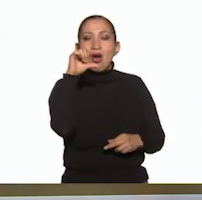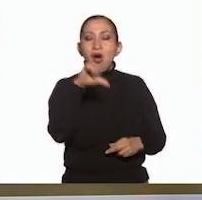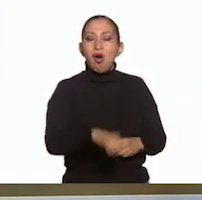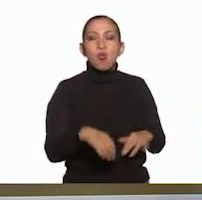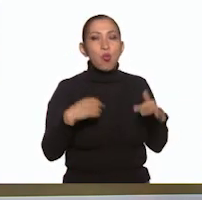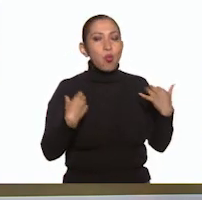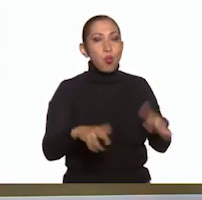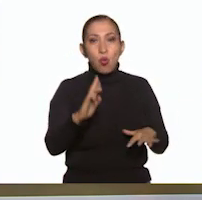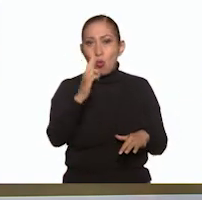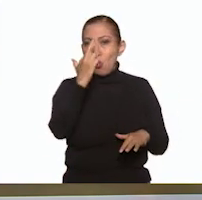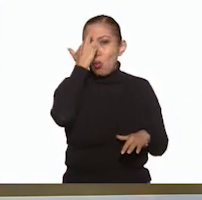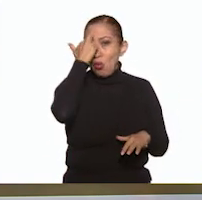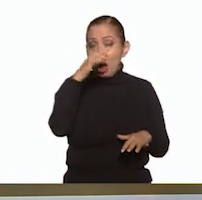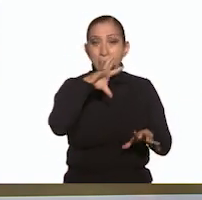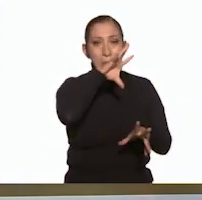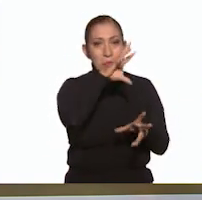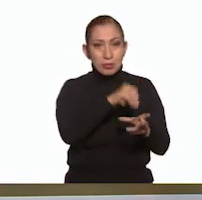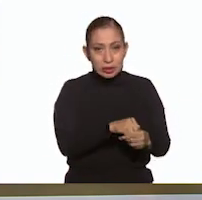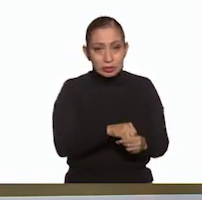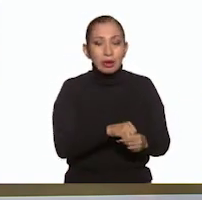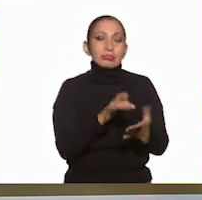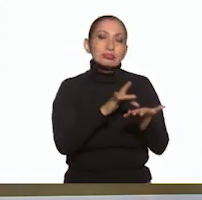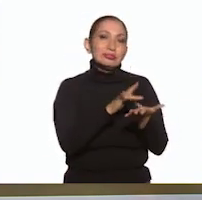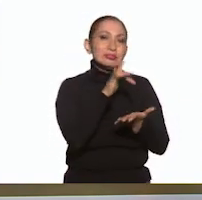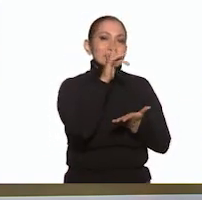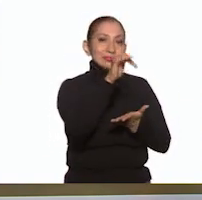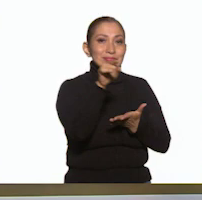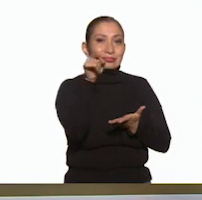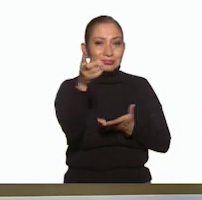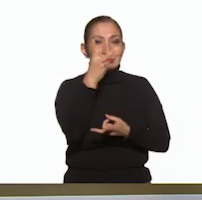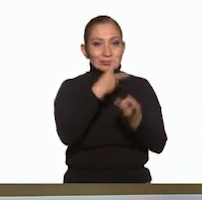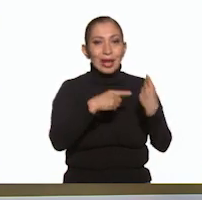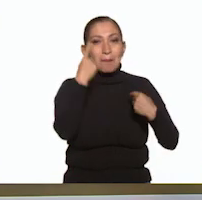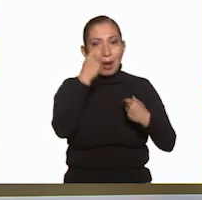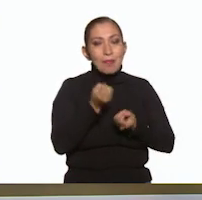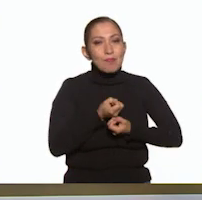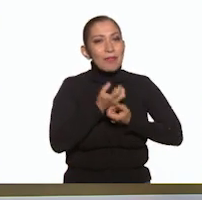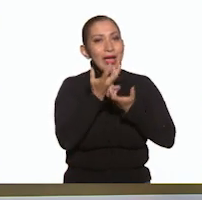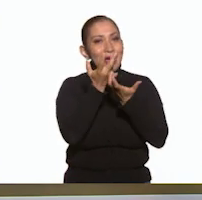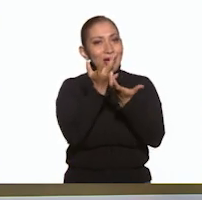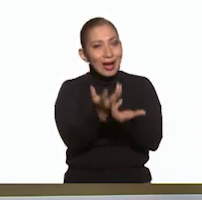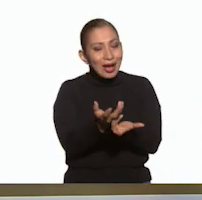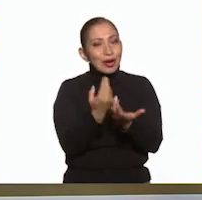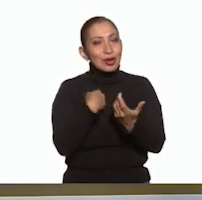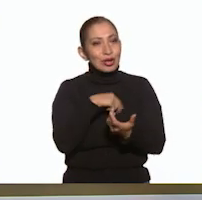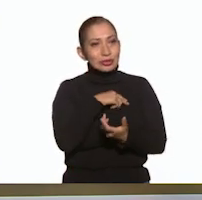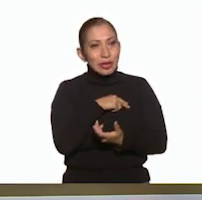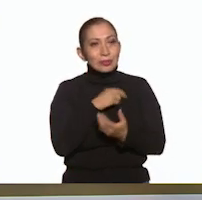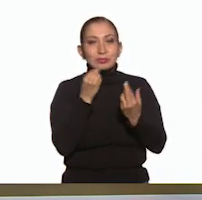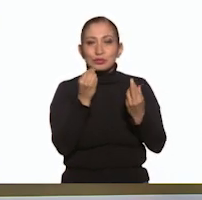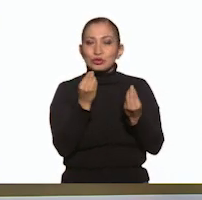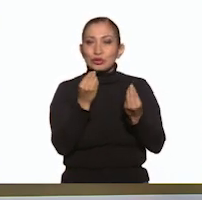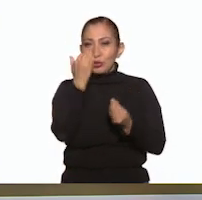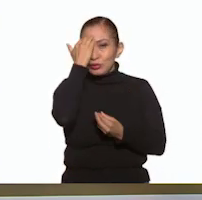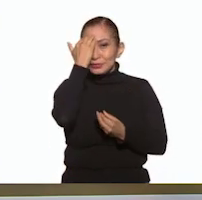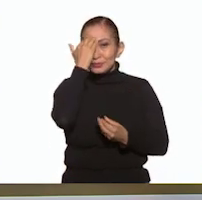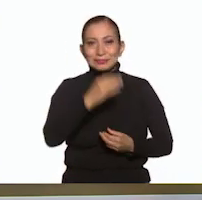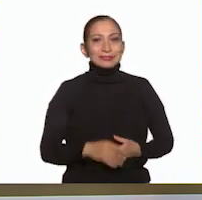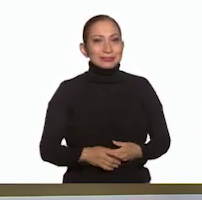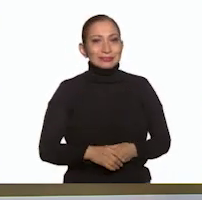sido un repaso muy completo. Le agradecemos su disposición para compartir con nosotros tantos